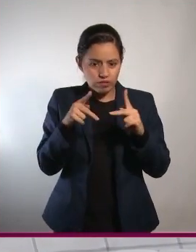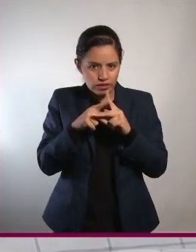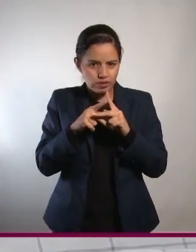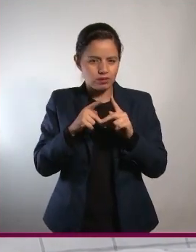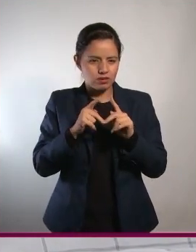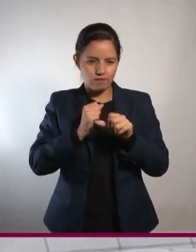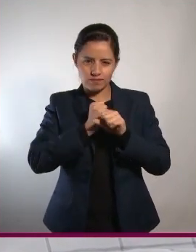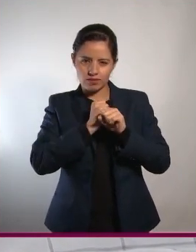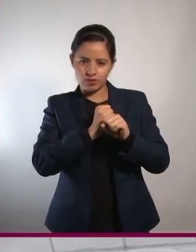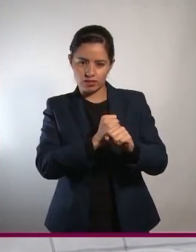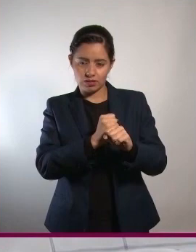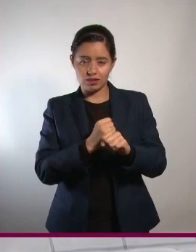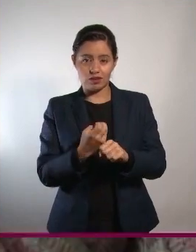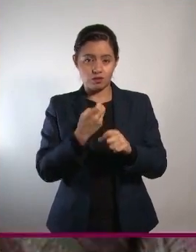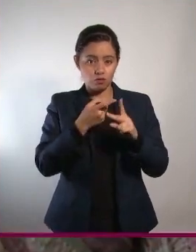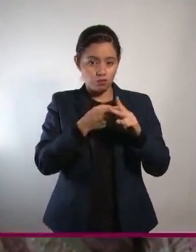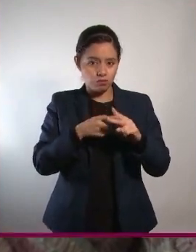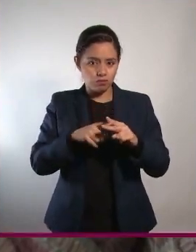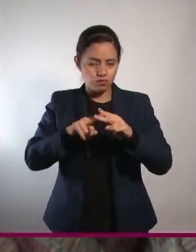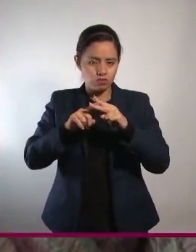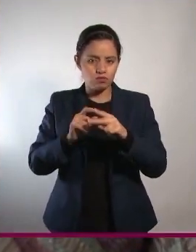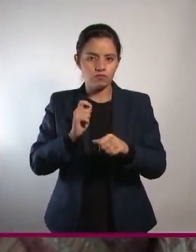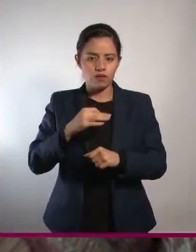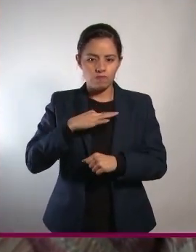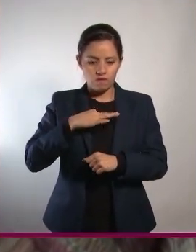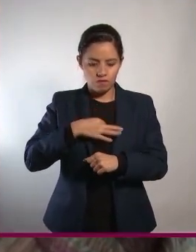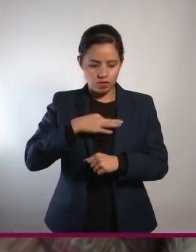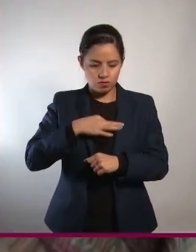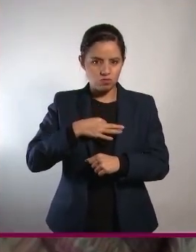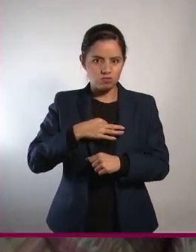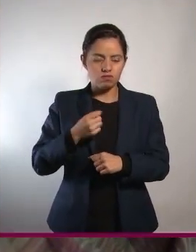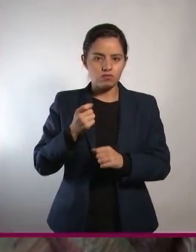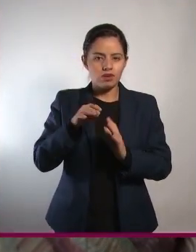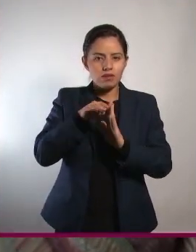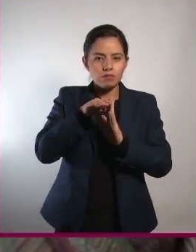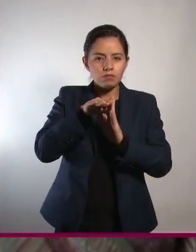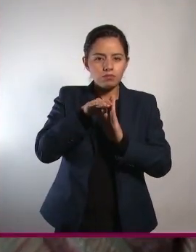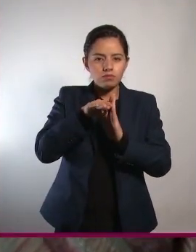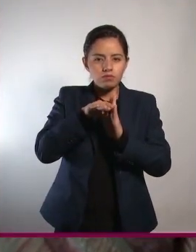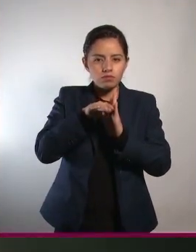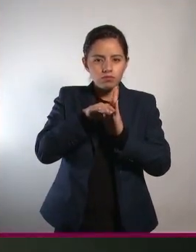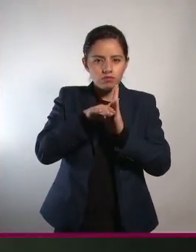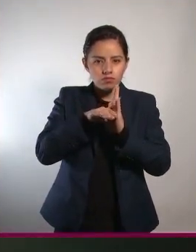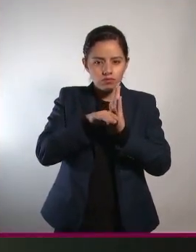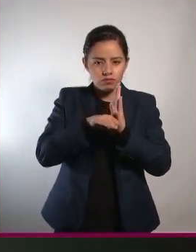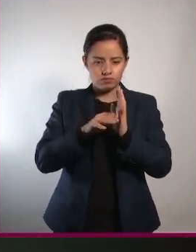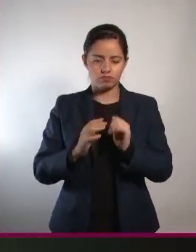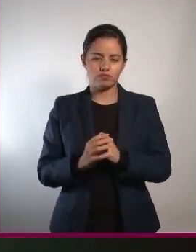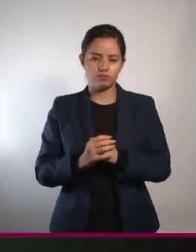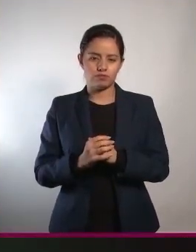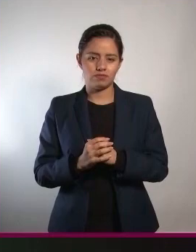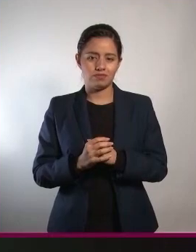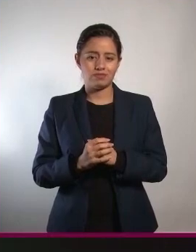al inicio de esta fase, la carga viral comienza a disminuir. Lo malo es que el